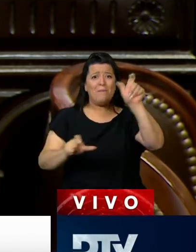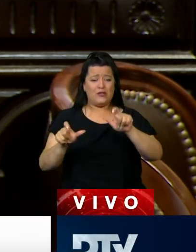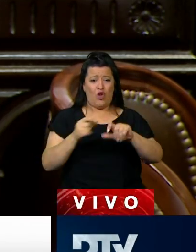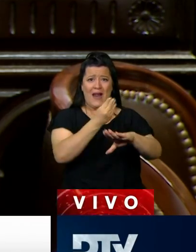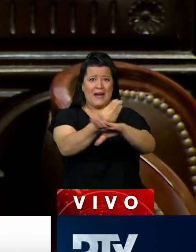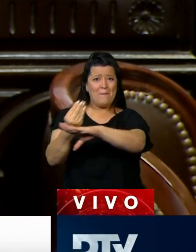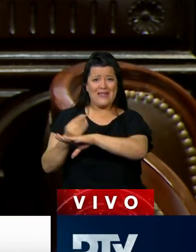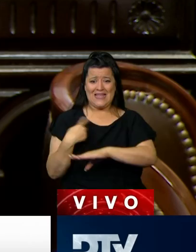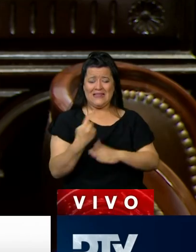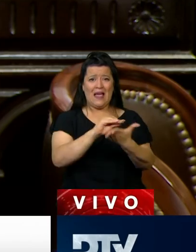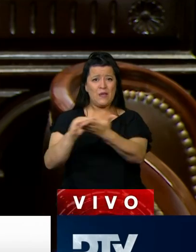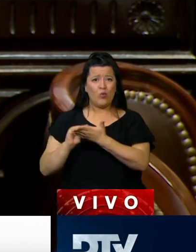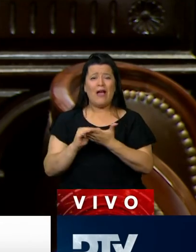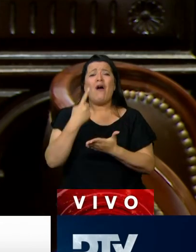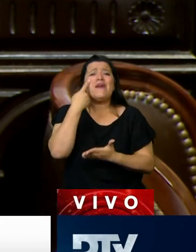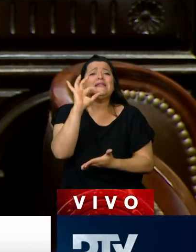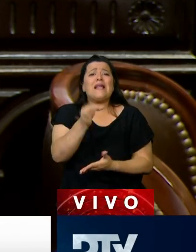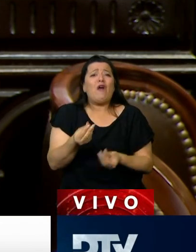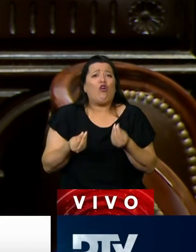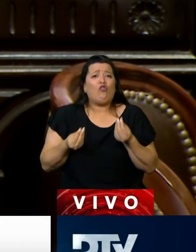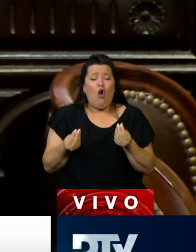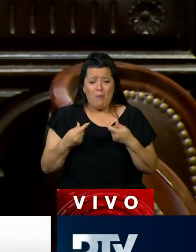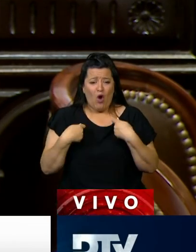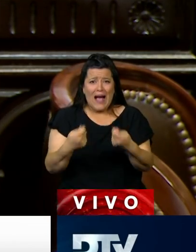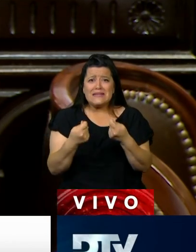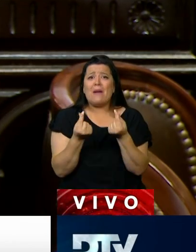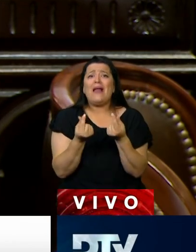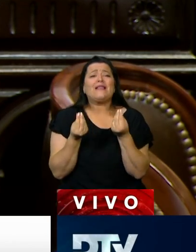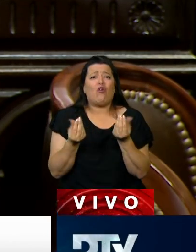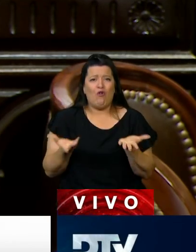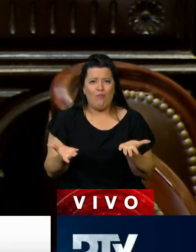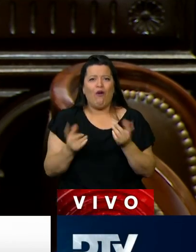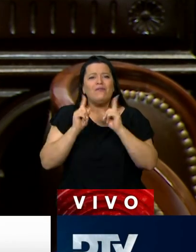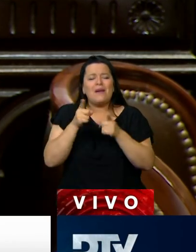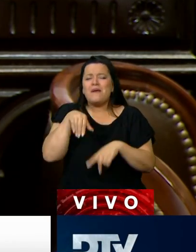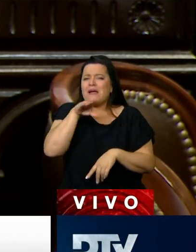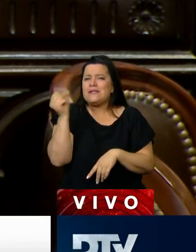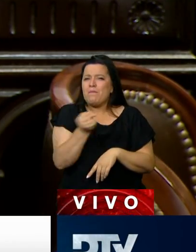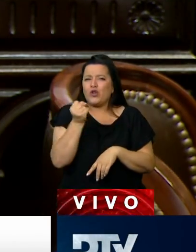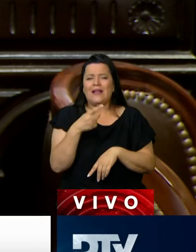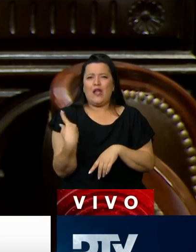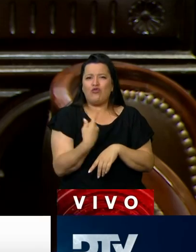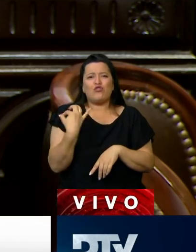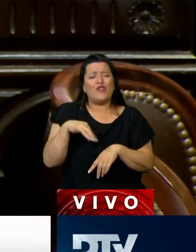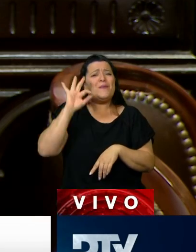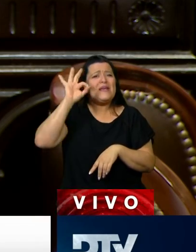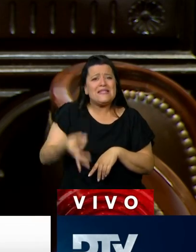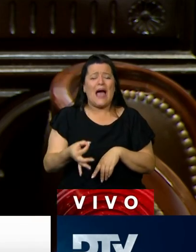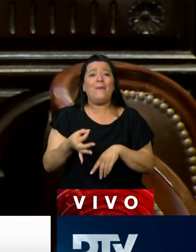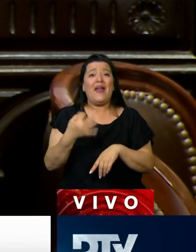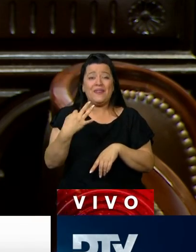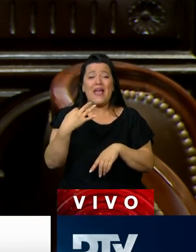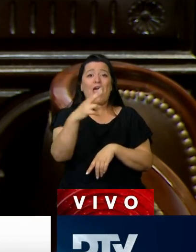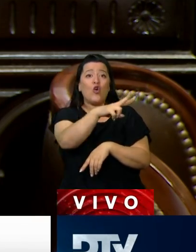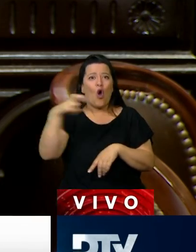representados para saber cómo efectivamente se gasta el dinero y sobre todo saber que le llegue a quien realmente